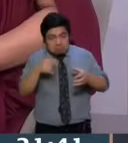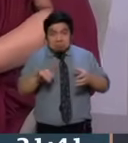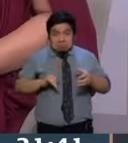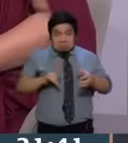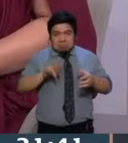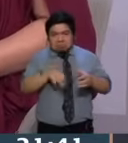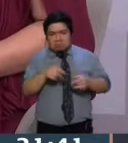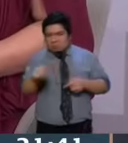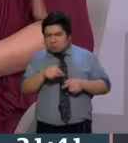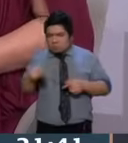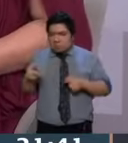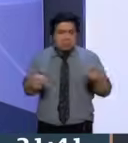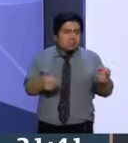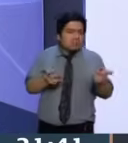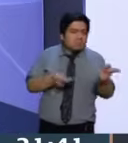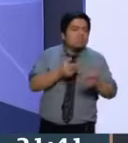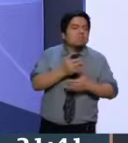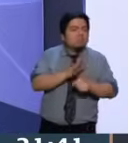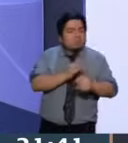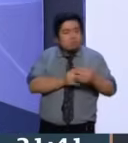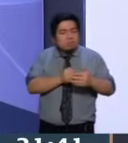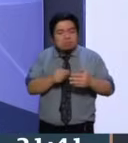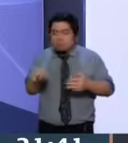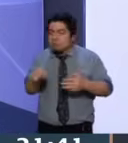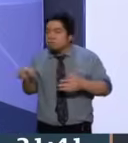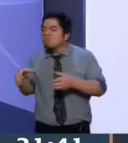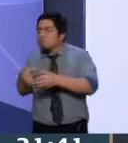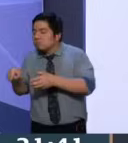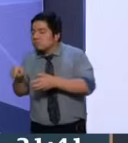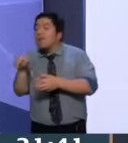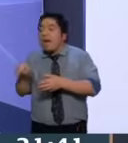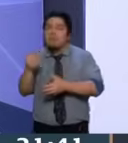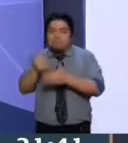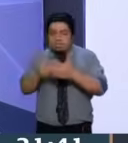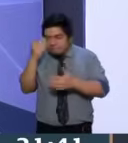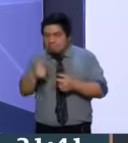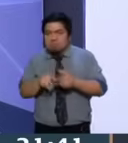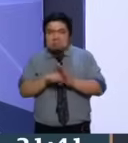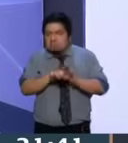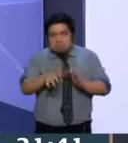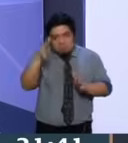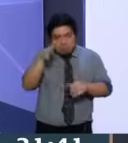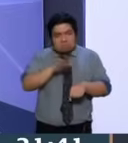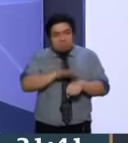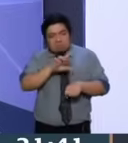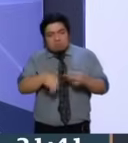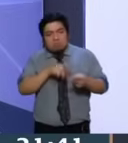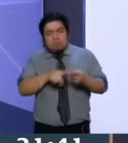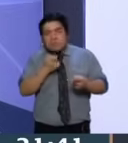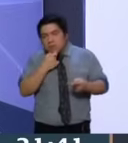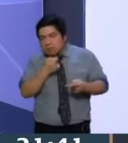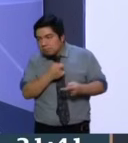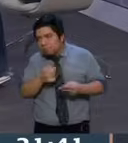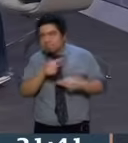donde le preguntan a la comunidad qué hace falta, porque justamente la comunidad es la que mejor sabe si aquí hay más adultos mayores, si aquí hay más chamacos,